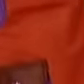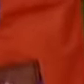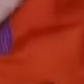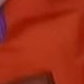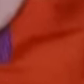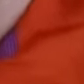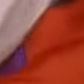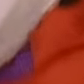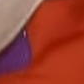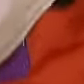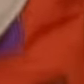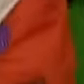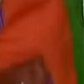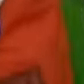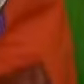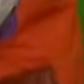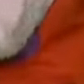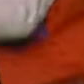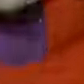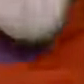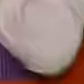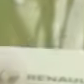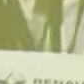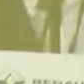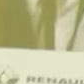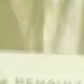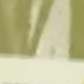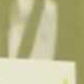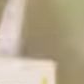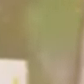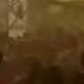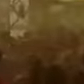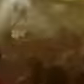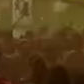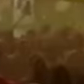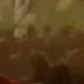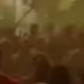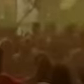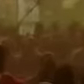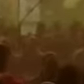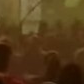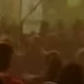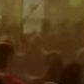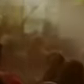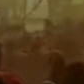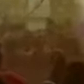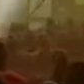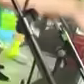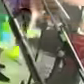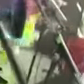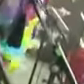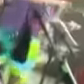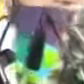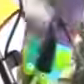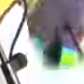Son 40 y tantos y los diablos locos te vienen cantando. Otro año aquí. Son 40 y tantos y